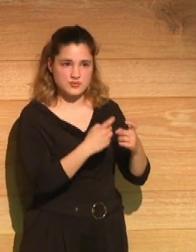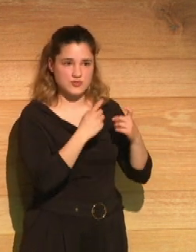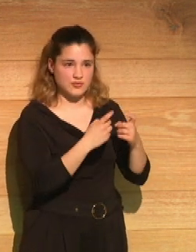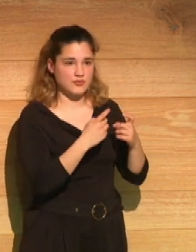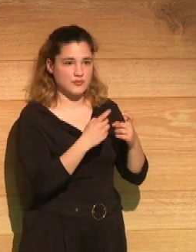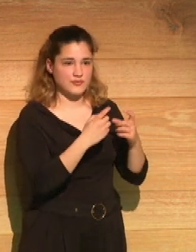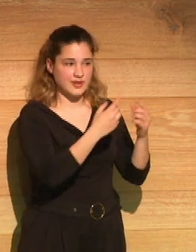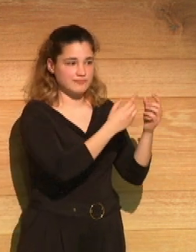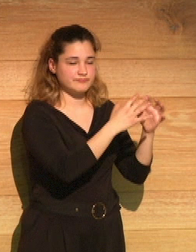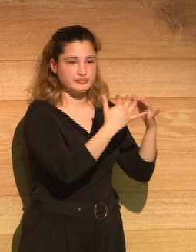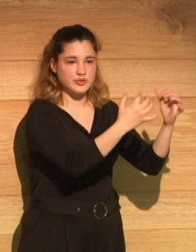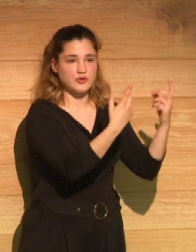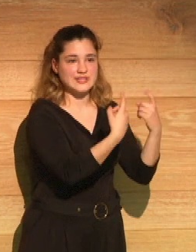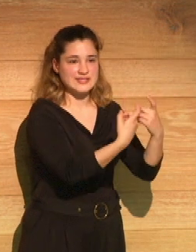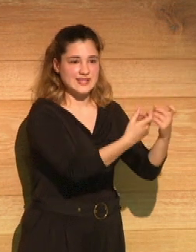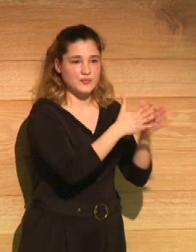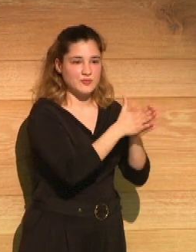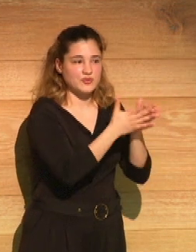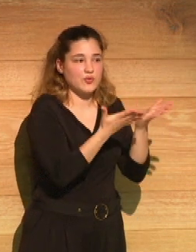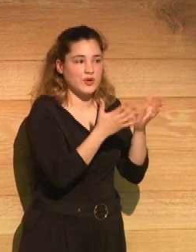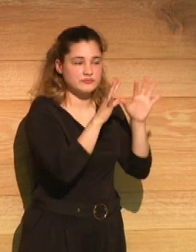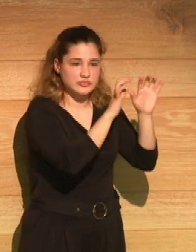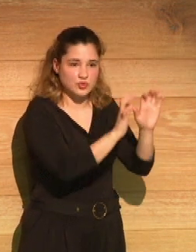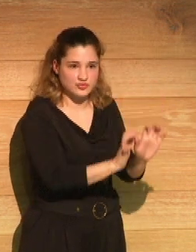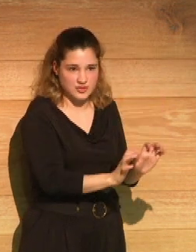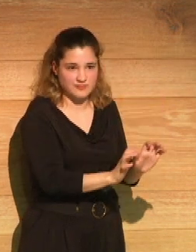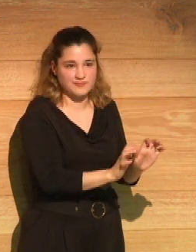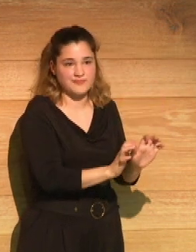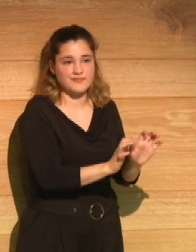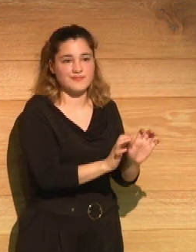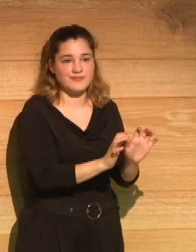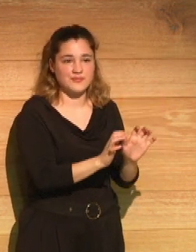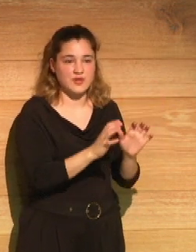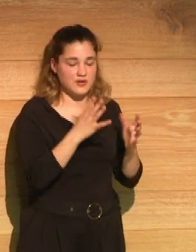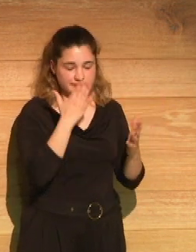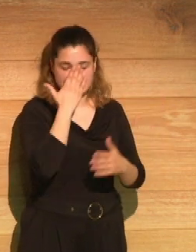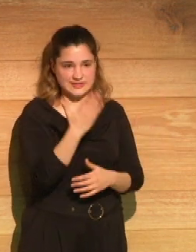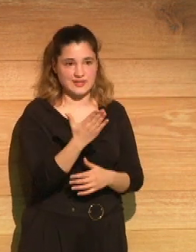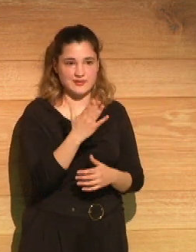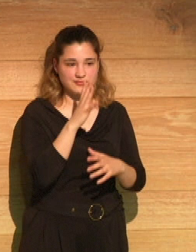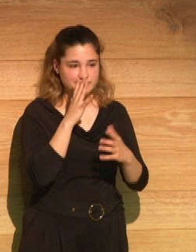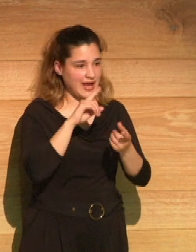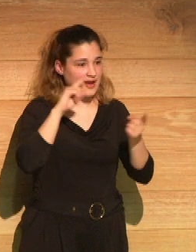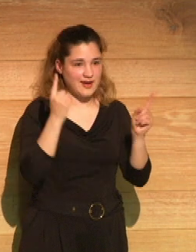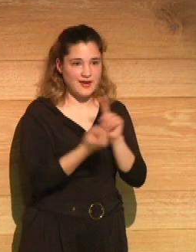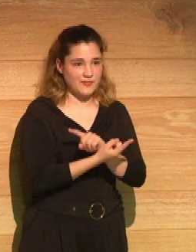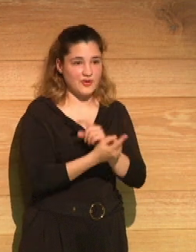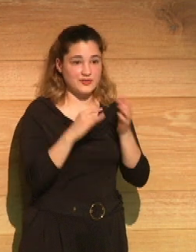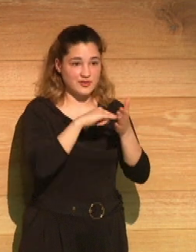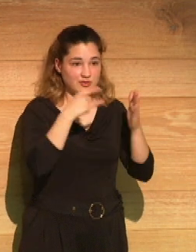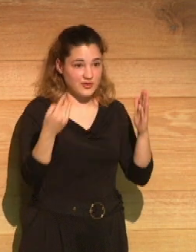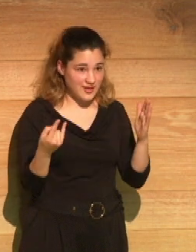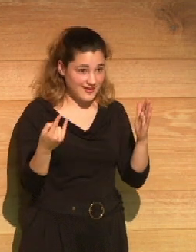necesidades y las motivaciones. Porque seamos sinceros, hay un cambio y la tecnología está en